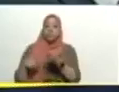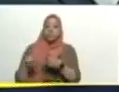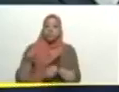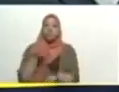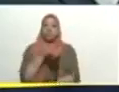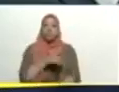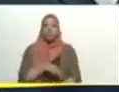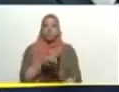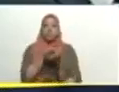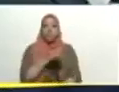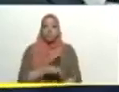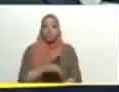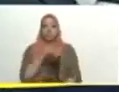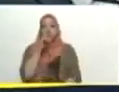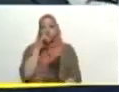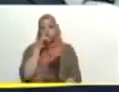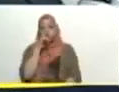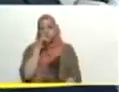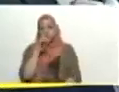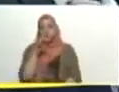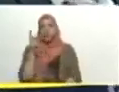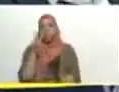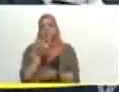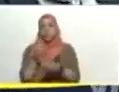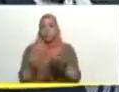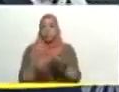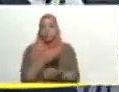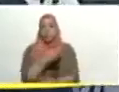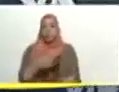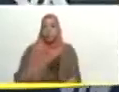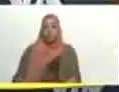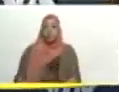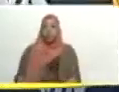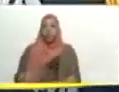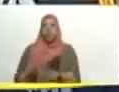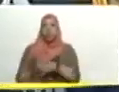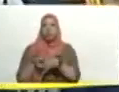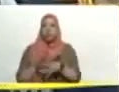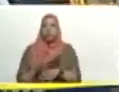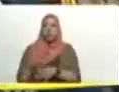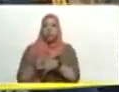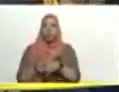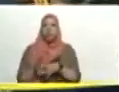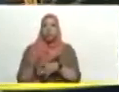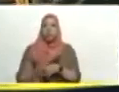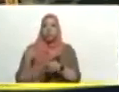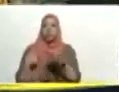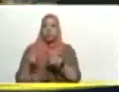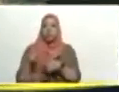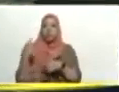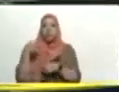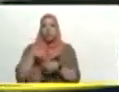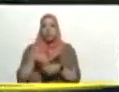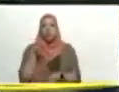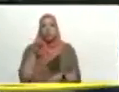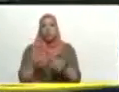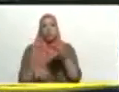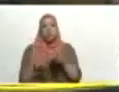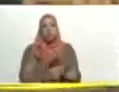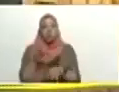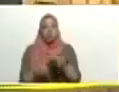Maldonado, el vicepresidente de Seguridad Ciudadana, ministro de Interior y Justicia, que